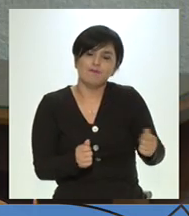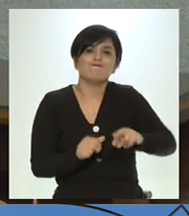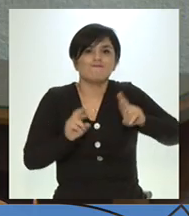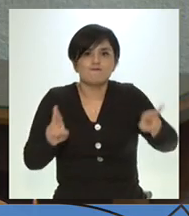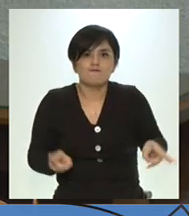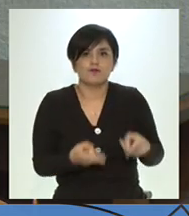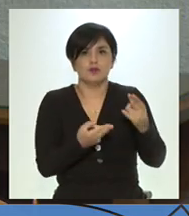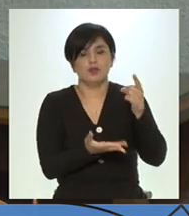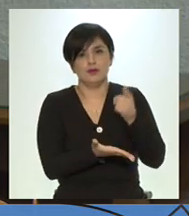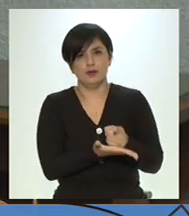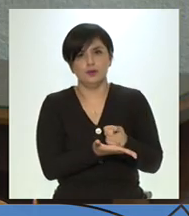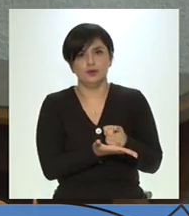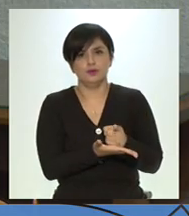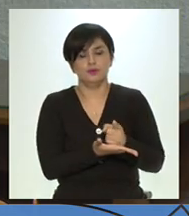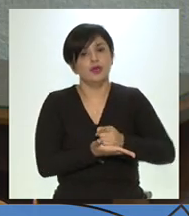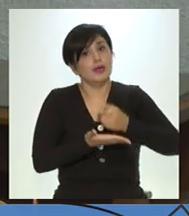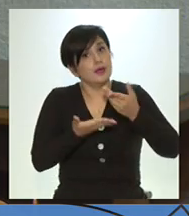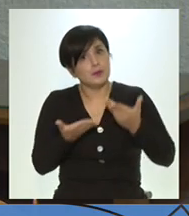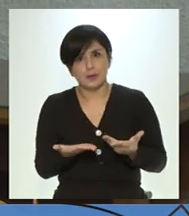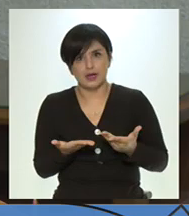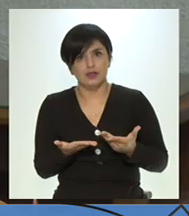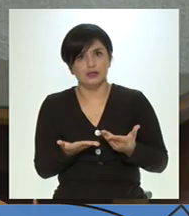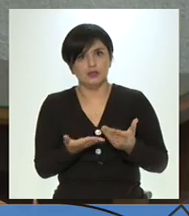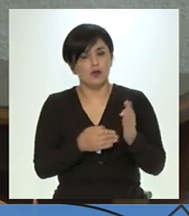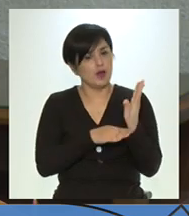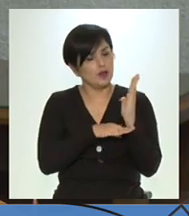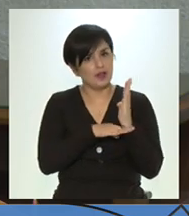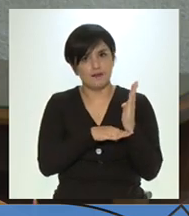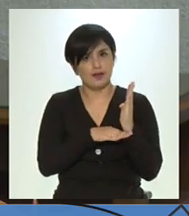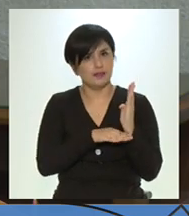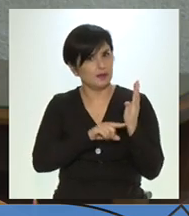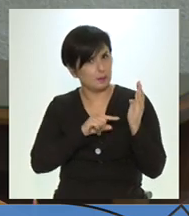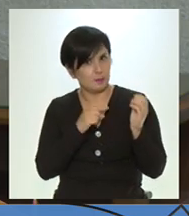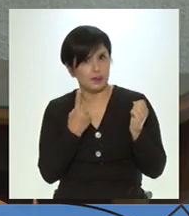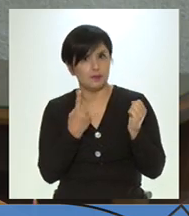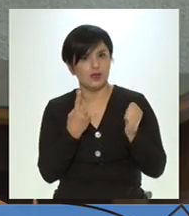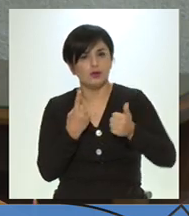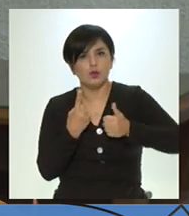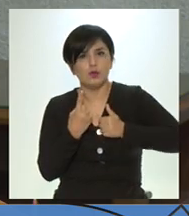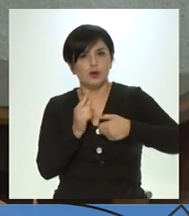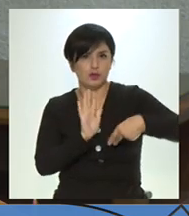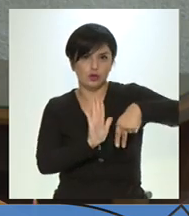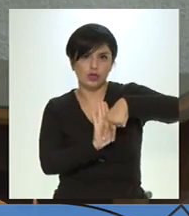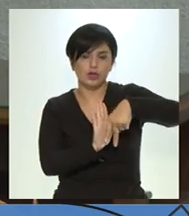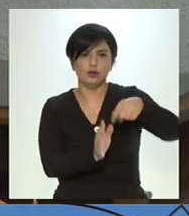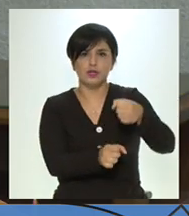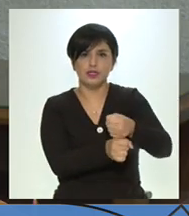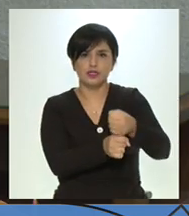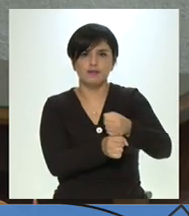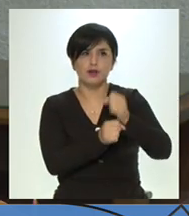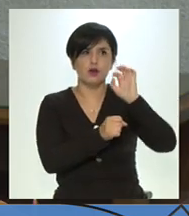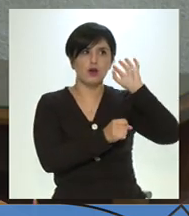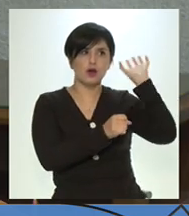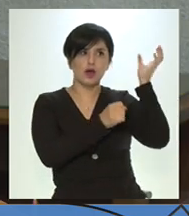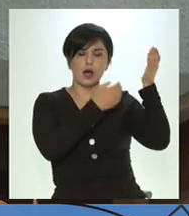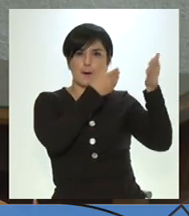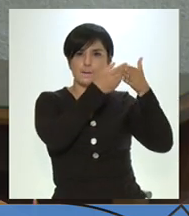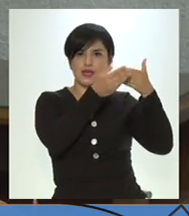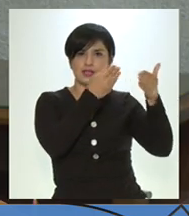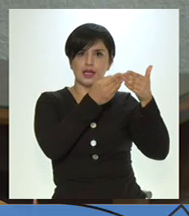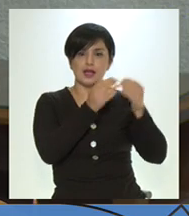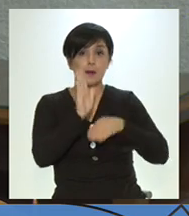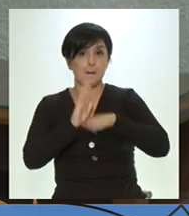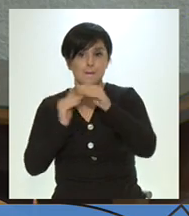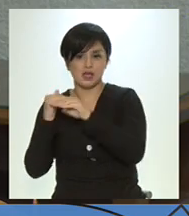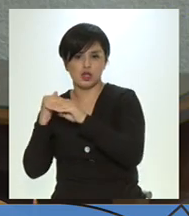y para ello debe seguir estando a la base el cumplimiento de las normas laborales ambientales de una mayor